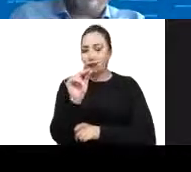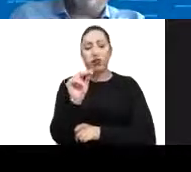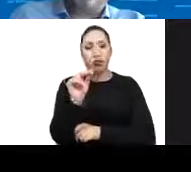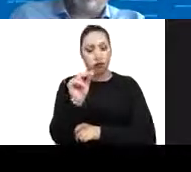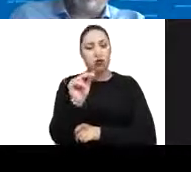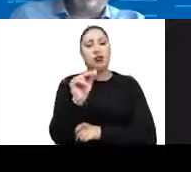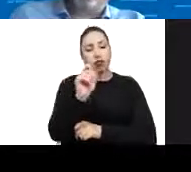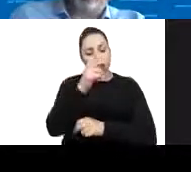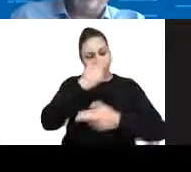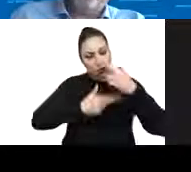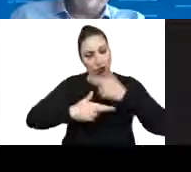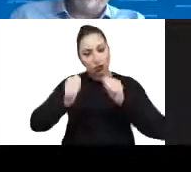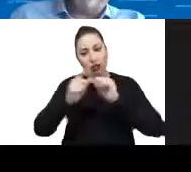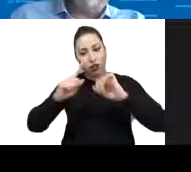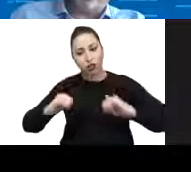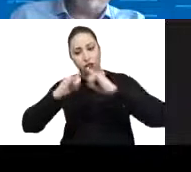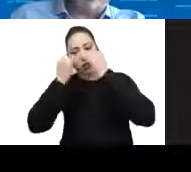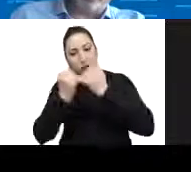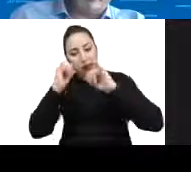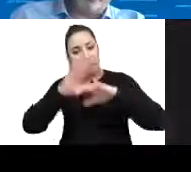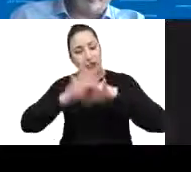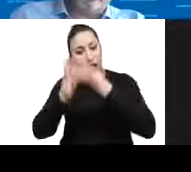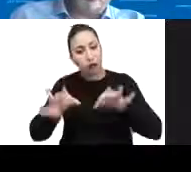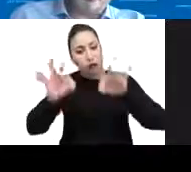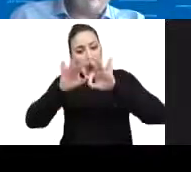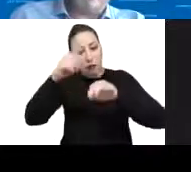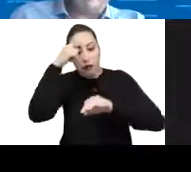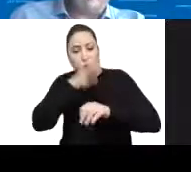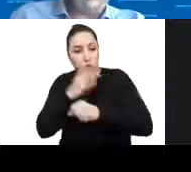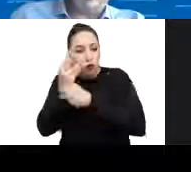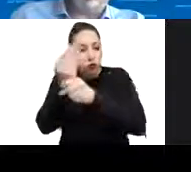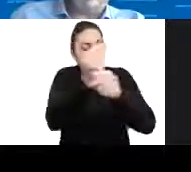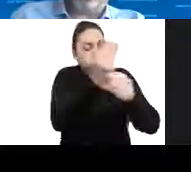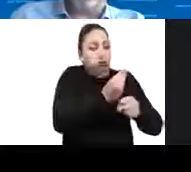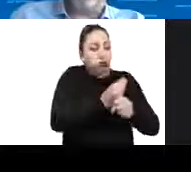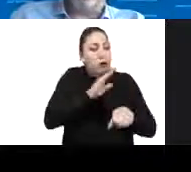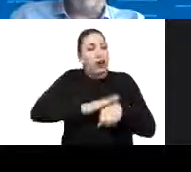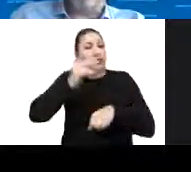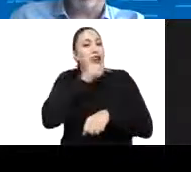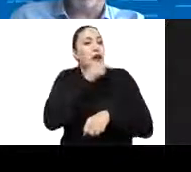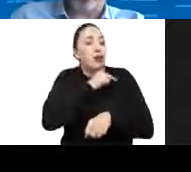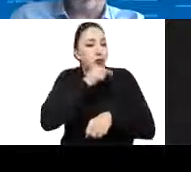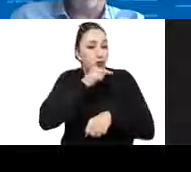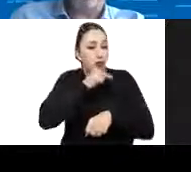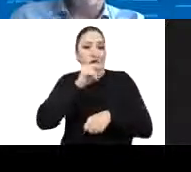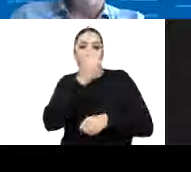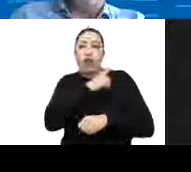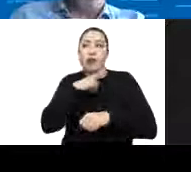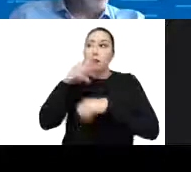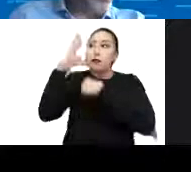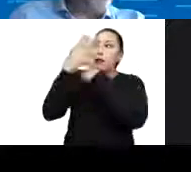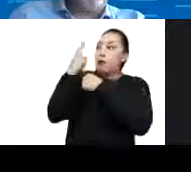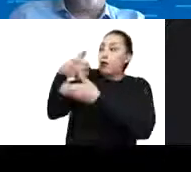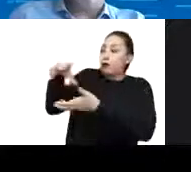al sector para poder realizar las rehabilitaciones y mantenimiento necesarios y las inversiones a largo plazo. Y